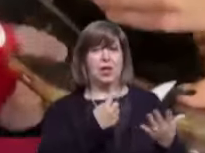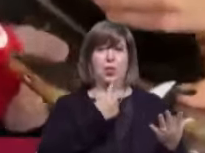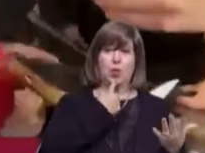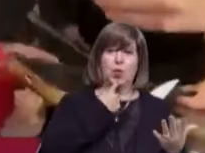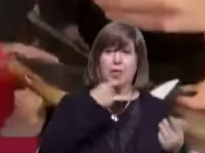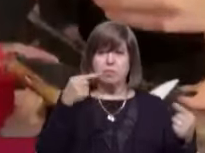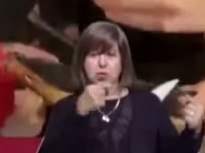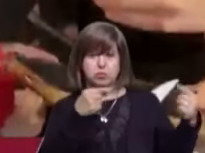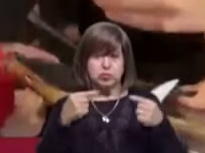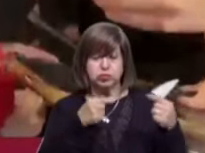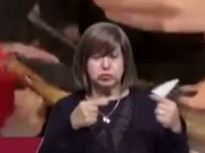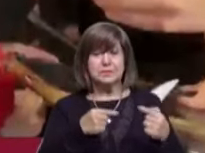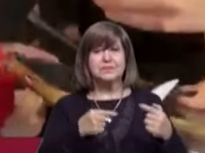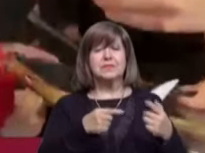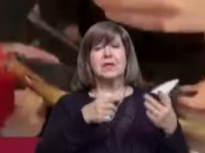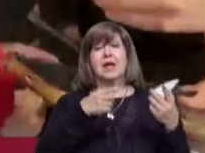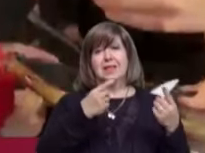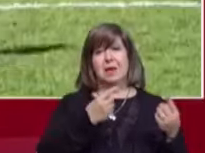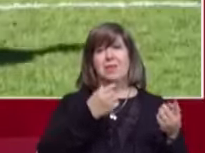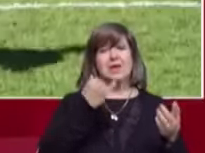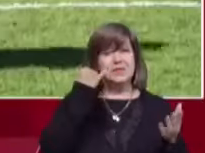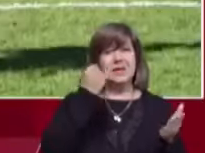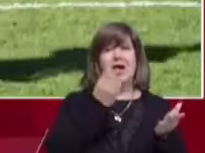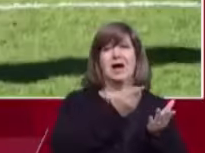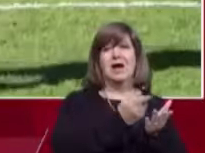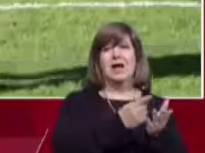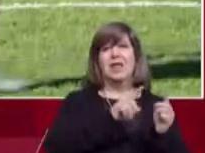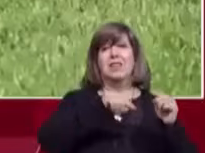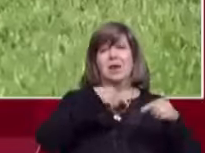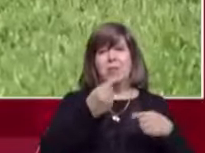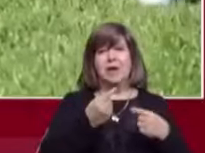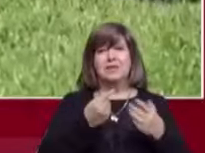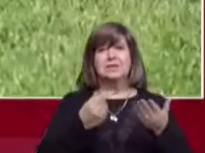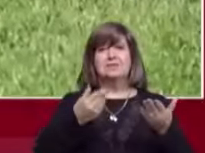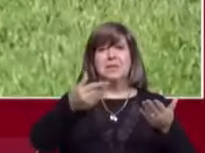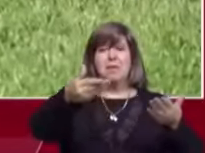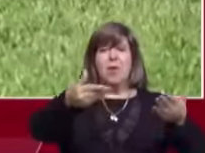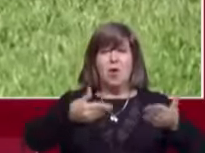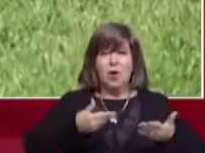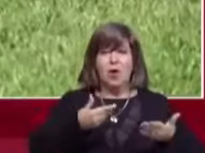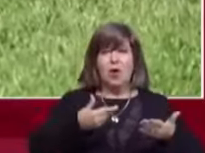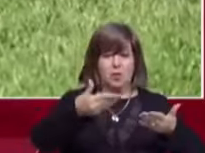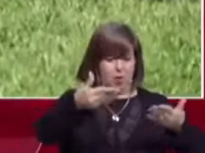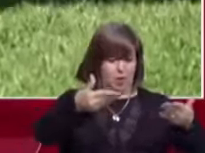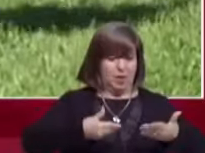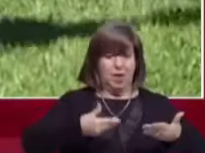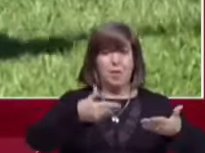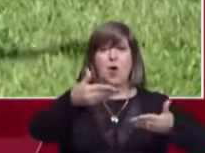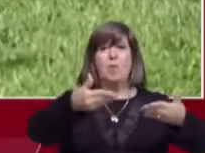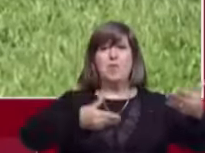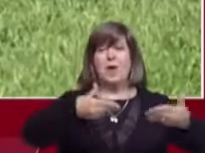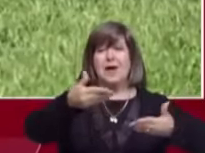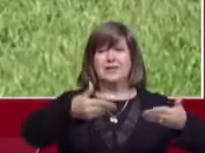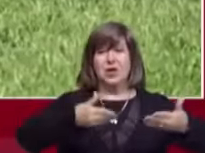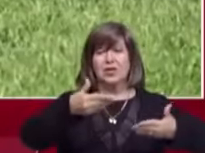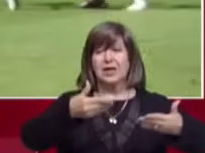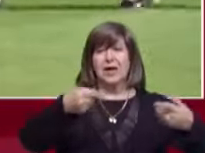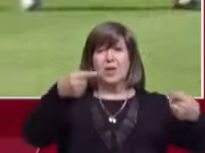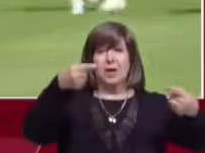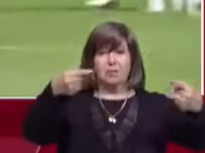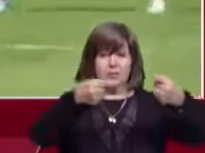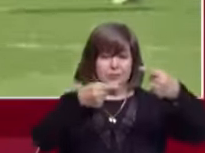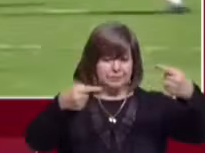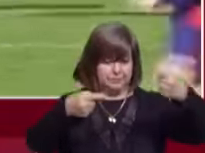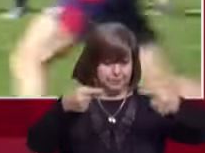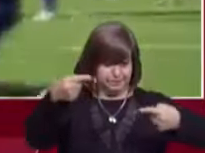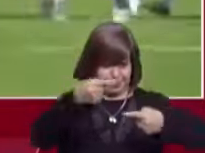deposiciones prestadas por la denunciante en autos y su posterior cotejo con el resto del material probatorio incorporado no puede soslayarse como